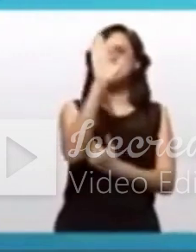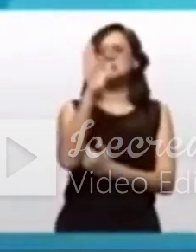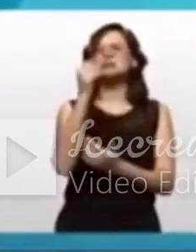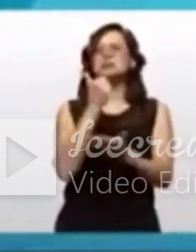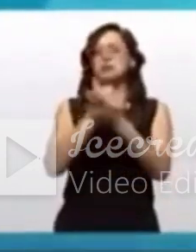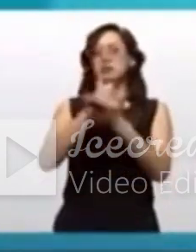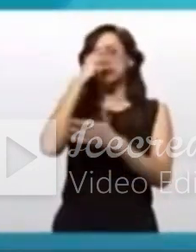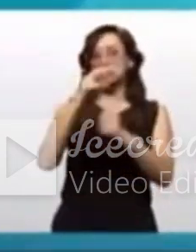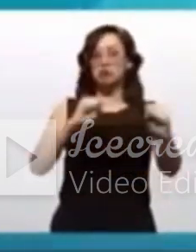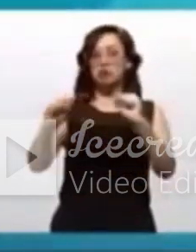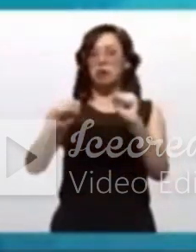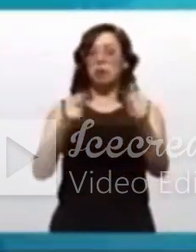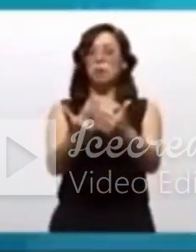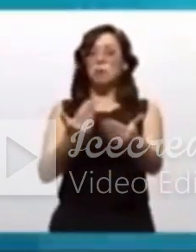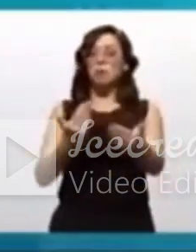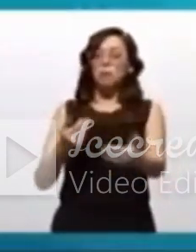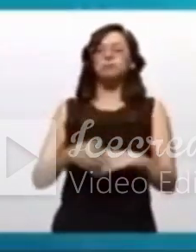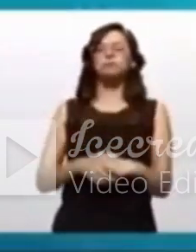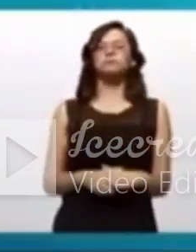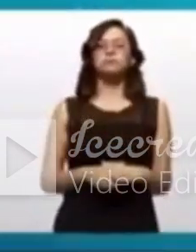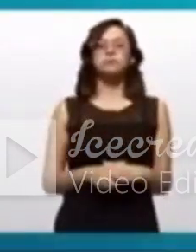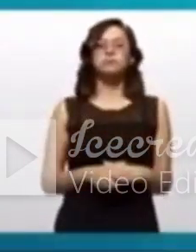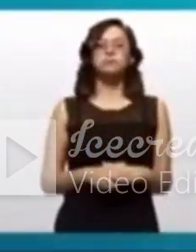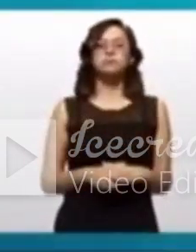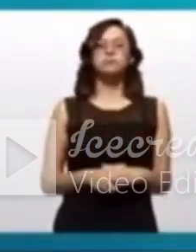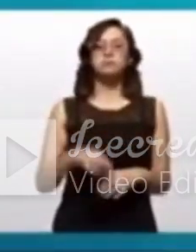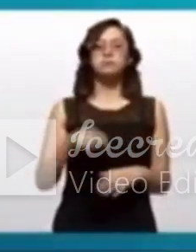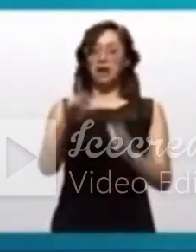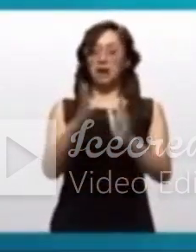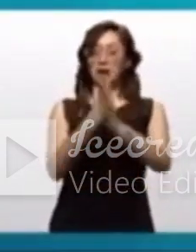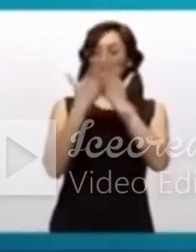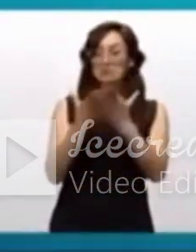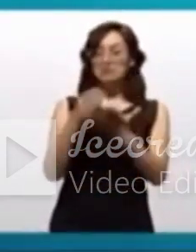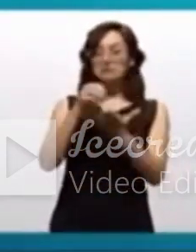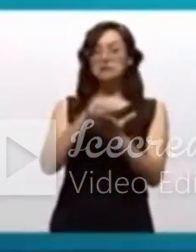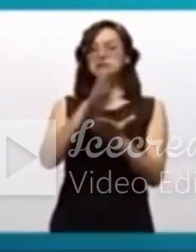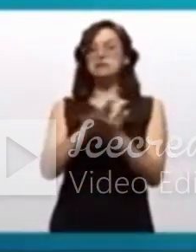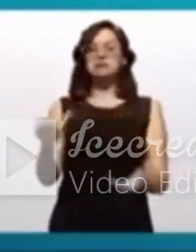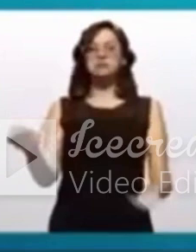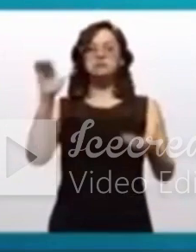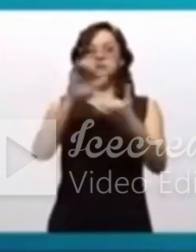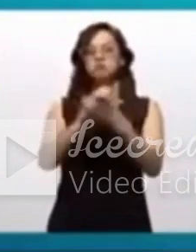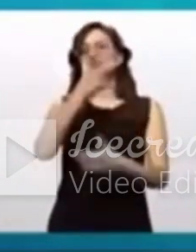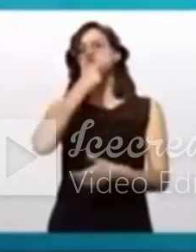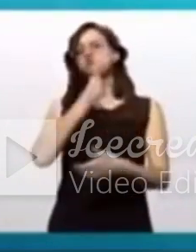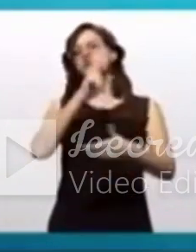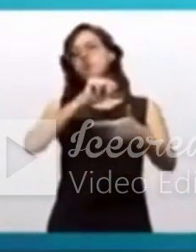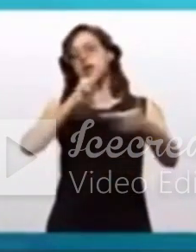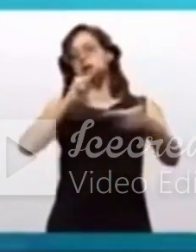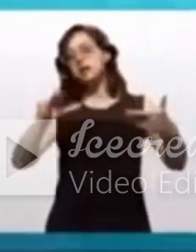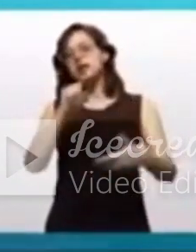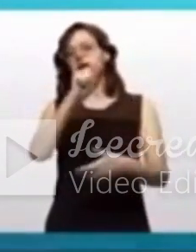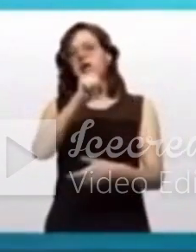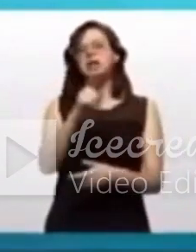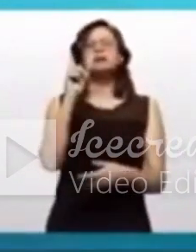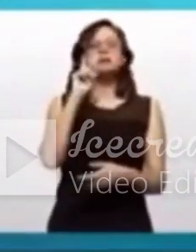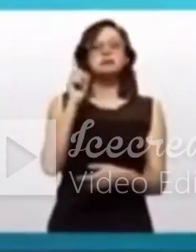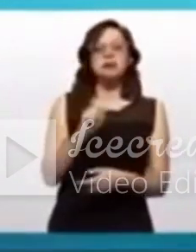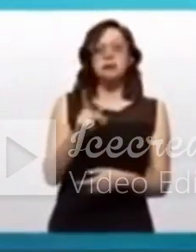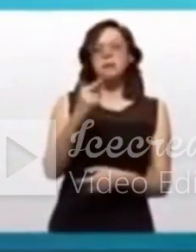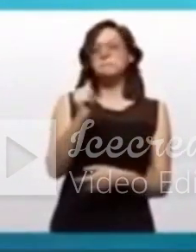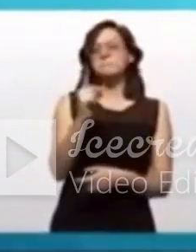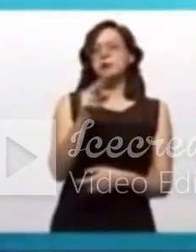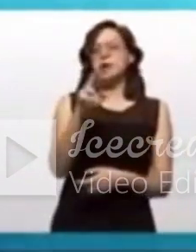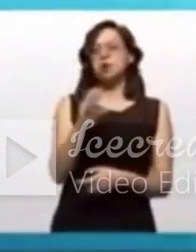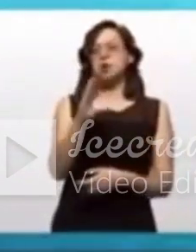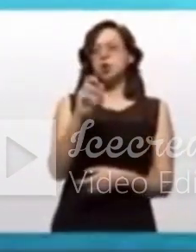terremoto. Antes o después de la publicación de ese libro, vino tu matrimonio con el pintor zacatecano Pedro Coronel y un alargado